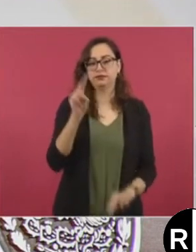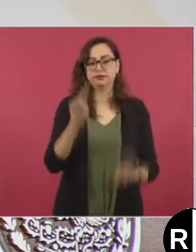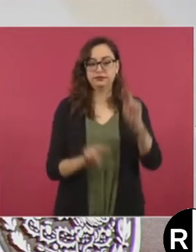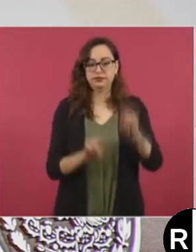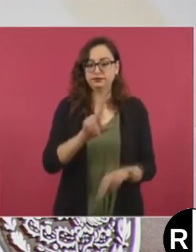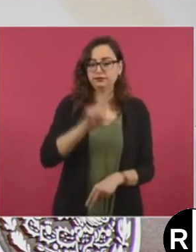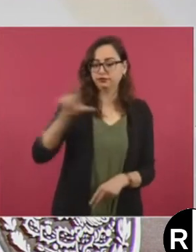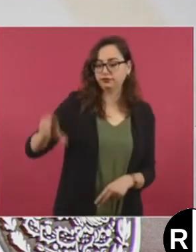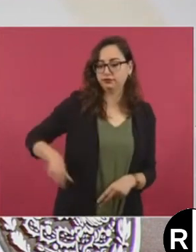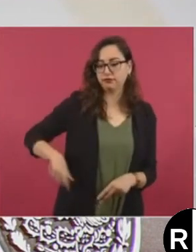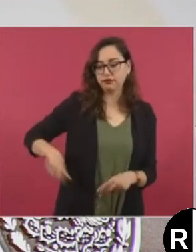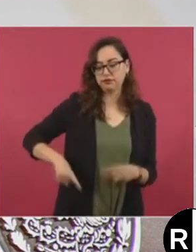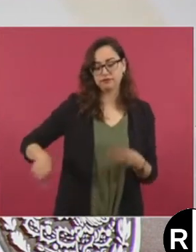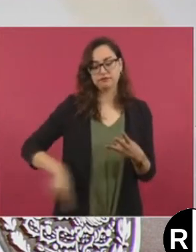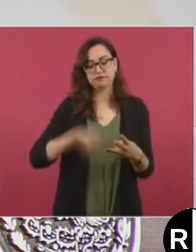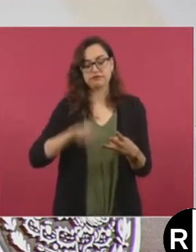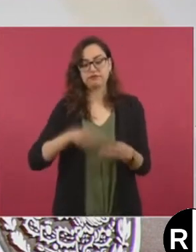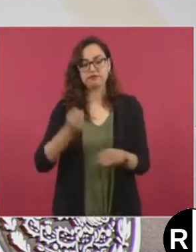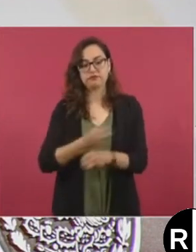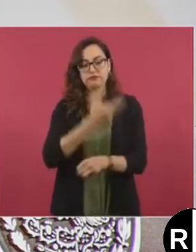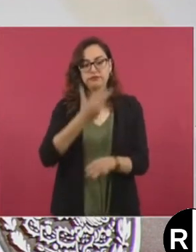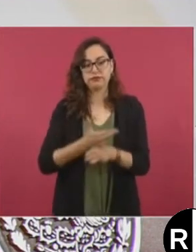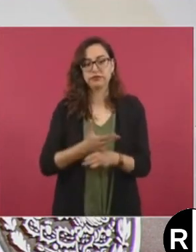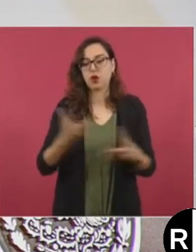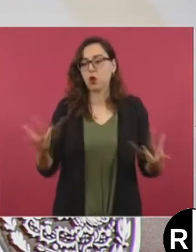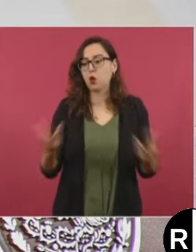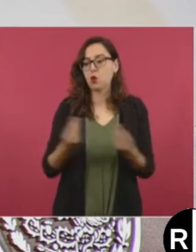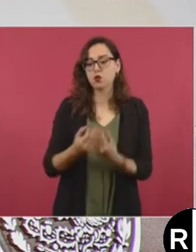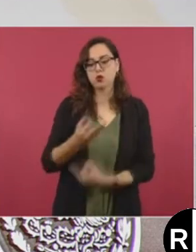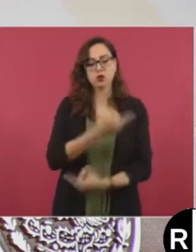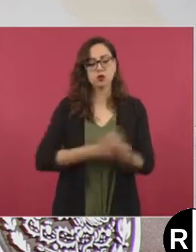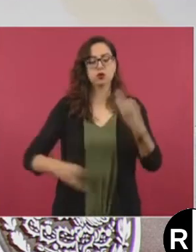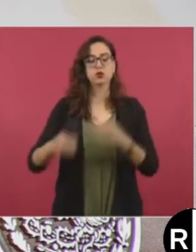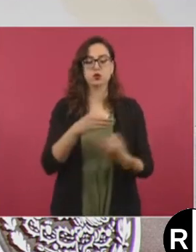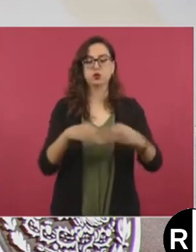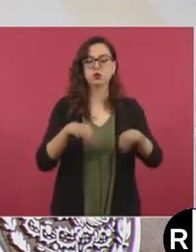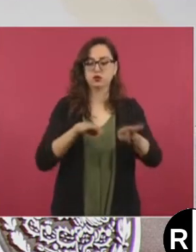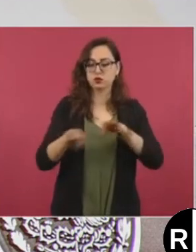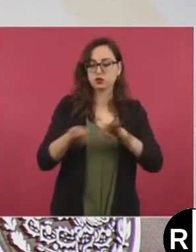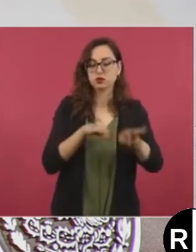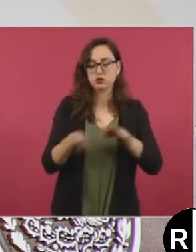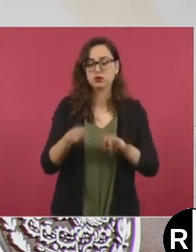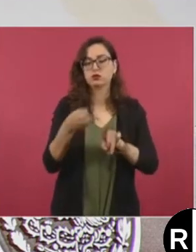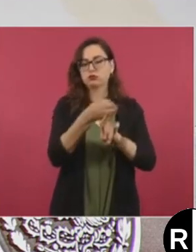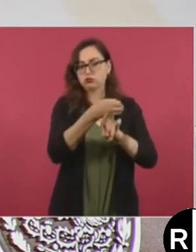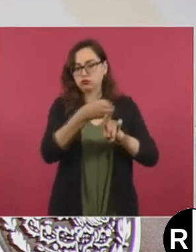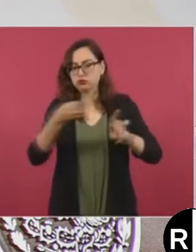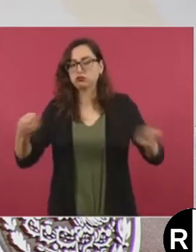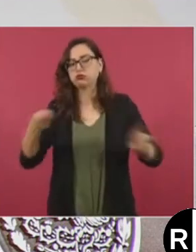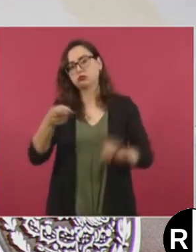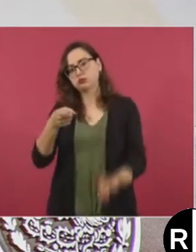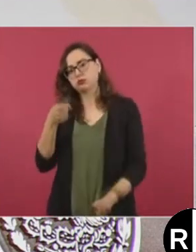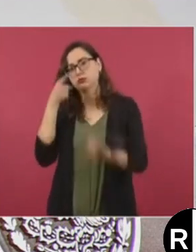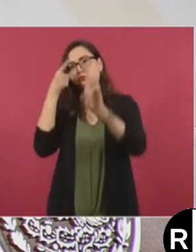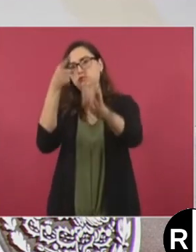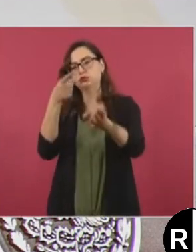secretarías de gabinete, que siempre el presidente nos ha pedido que trabajemos de manera coordinada y de manera organizada, siempre con la intención